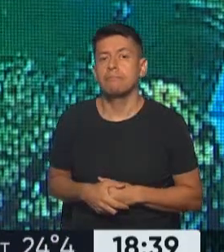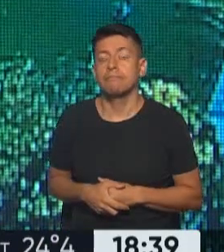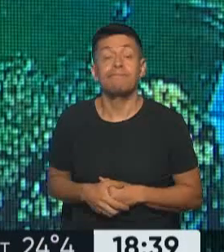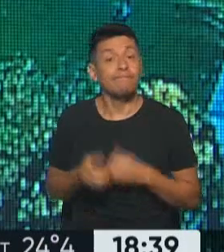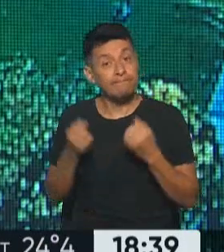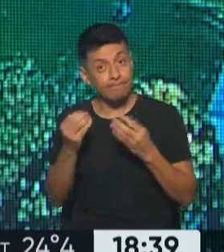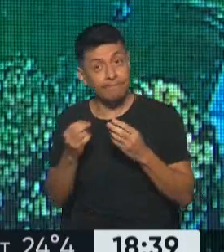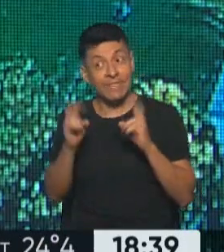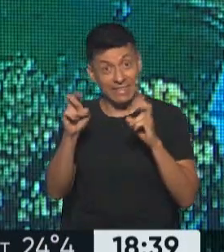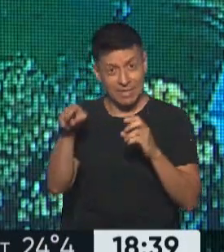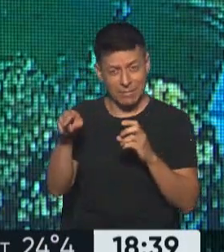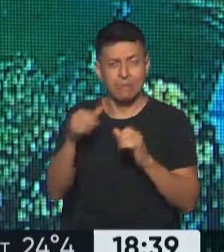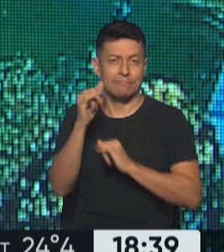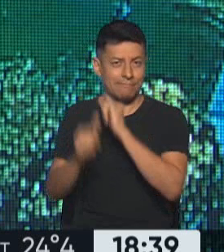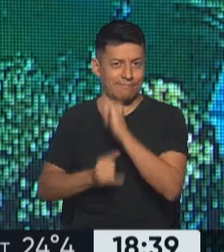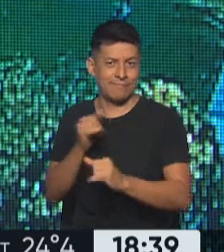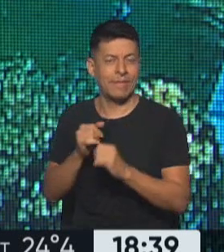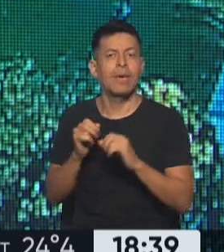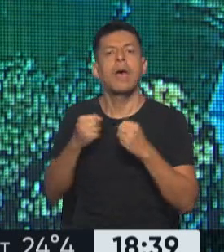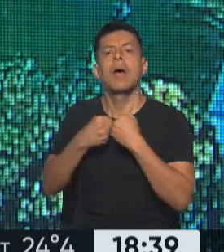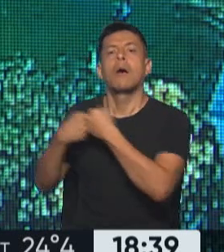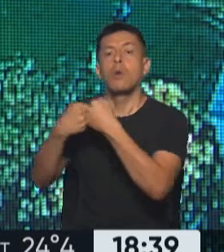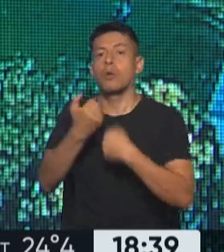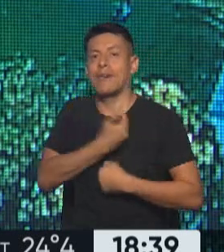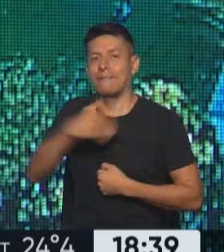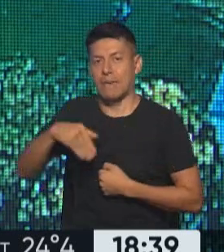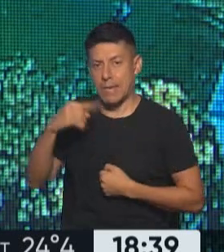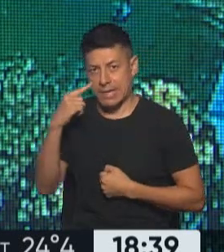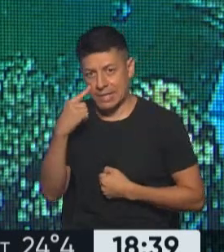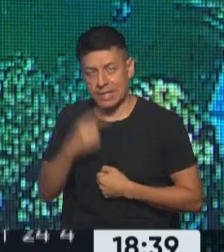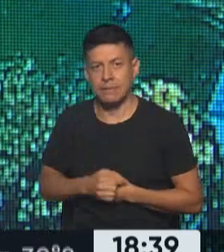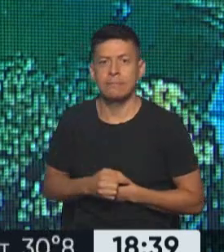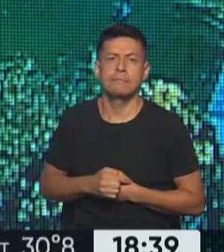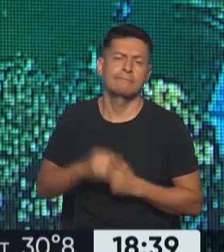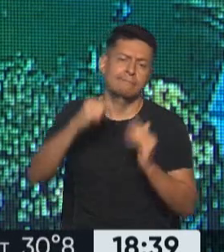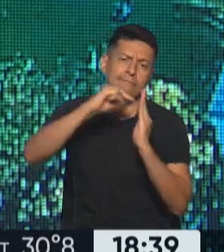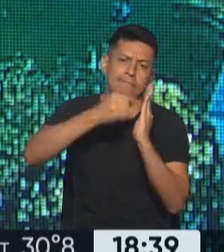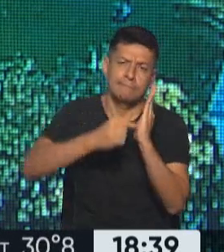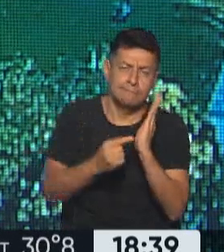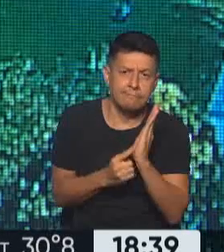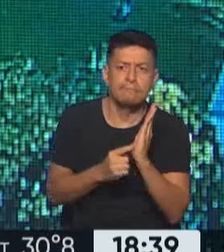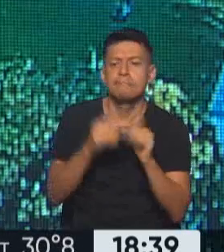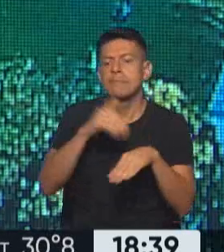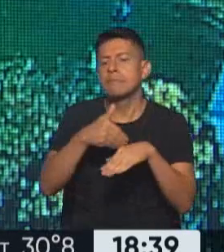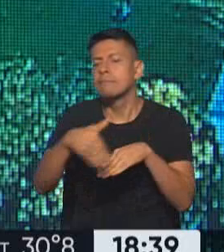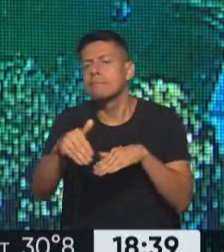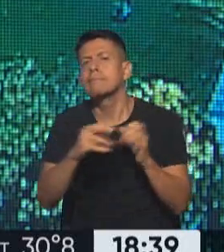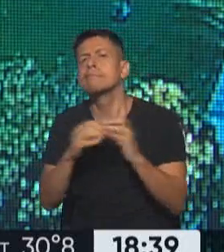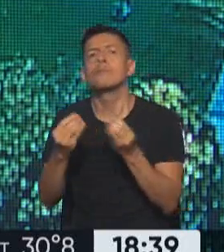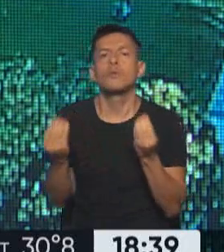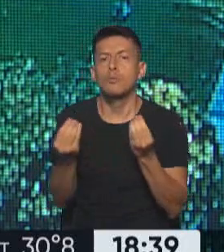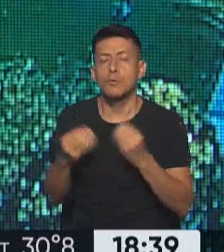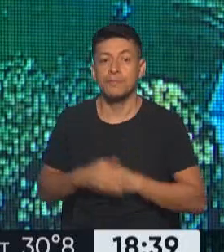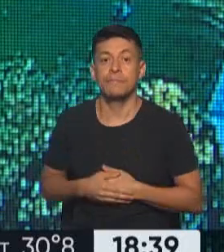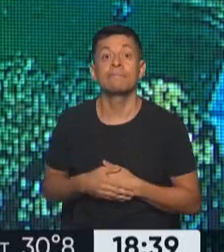Muy bien, y vamos a hablar justo de esto, vamos a hablar del acuerdo con el Fondo Monetario Internacional, sus implicancias y los tiempos que se supone que tendrá el tratamiento esta semana. Para eso está